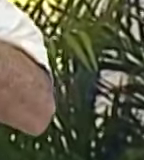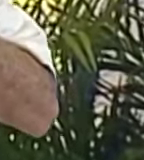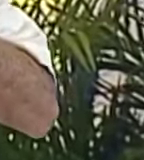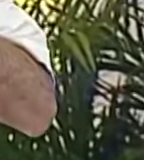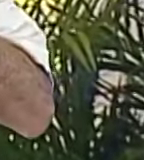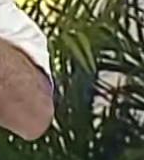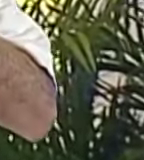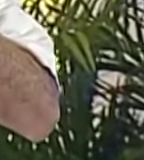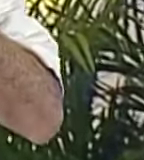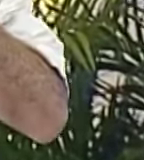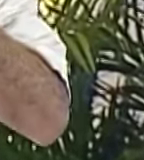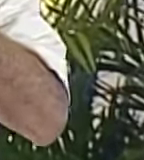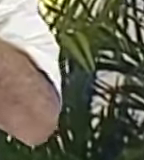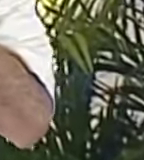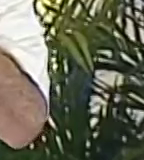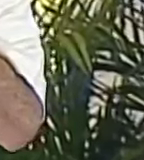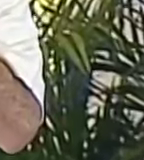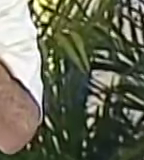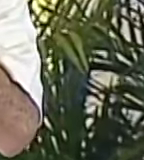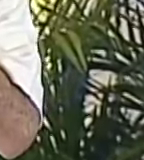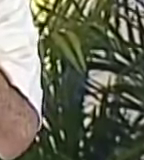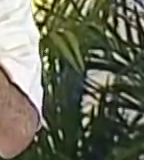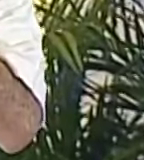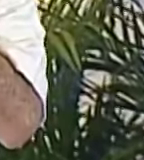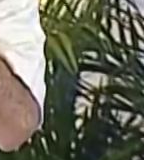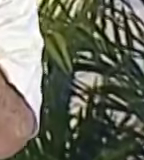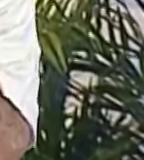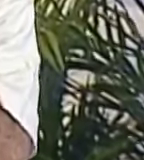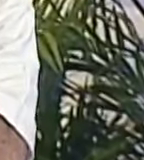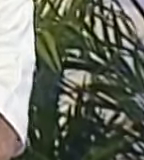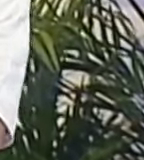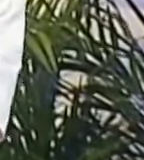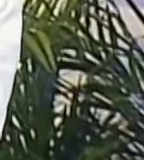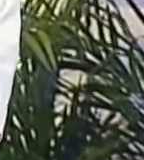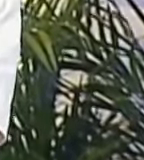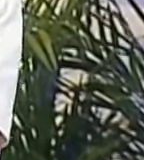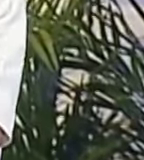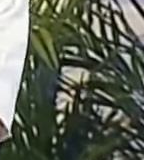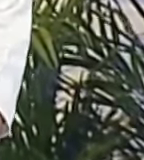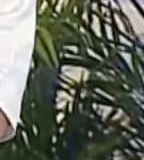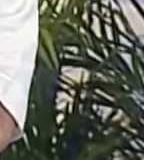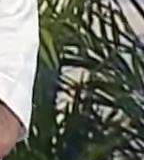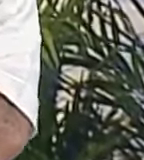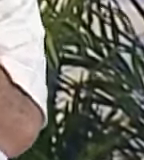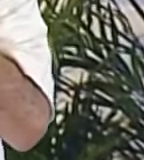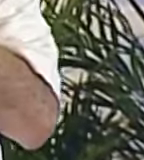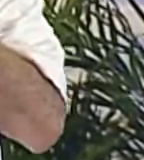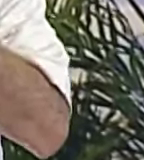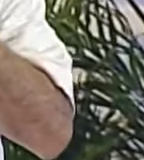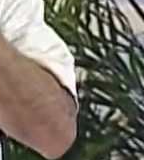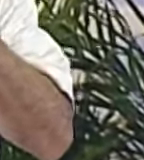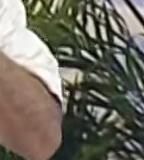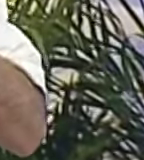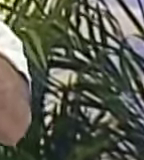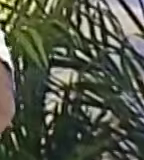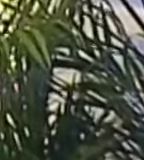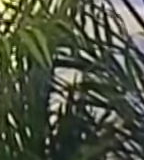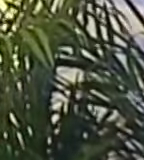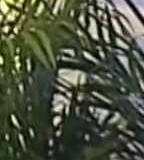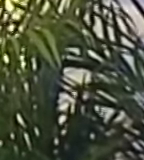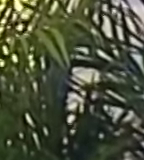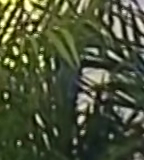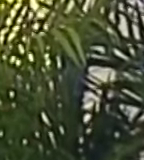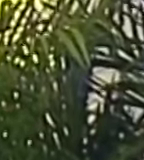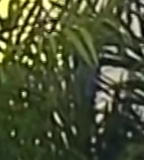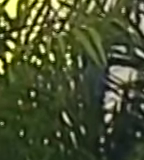en jefe Padrino López, una solicitud para trasladar temporalmente a la capital de la República